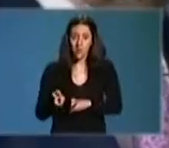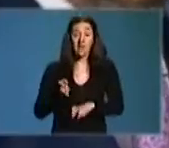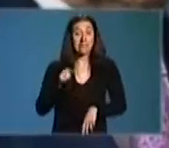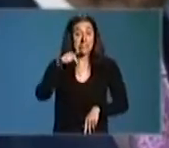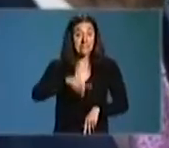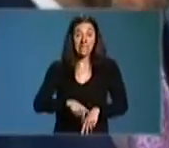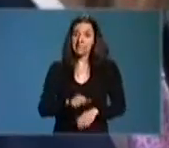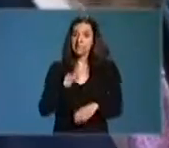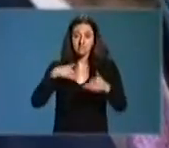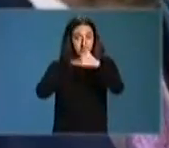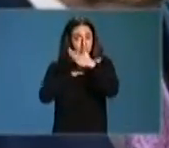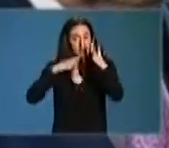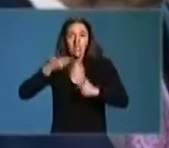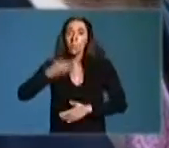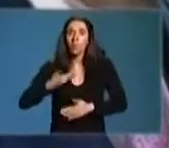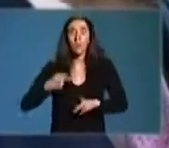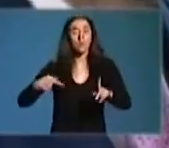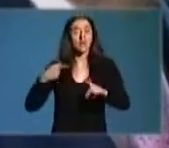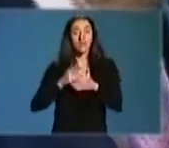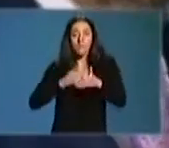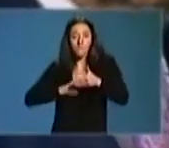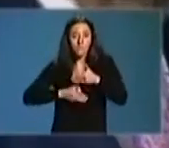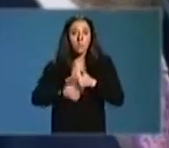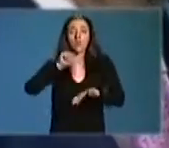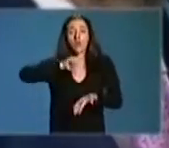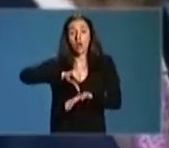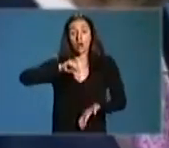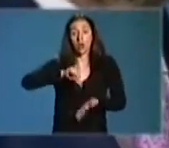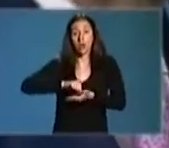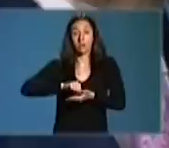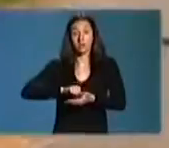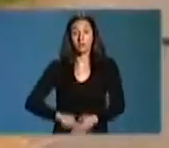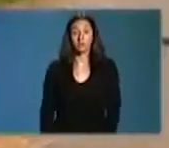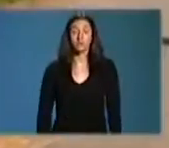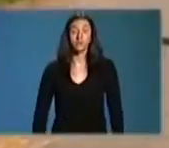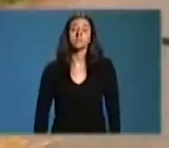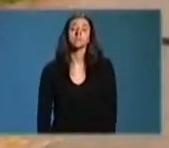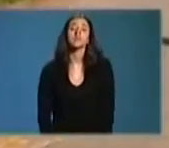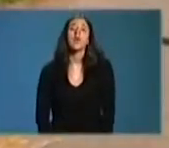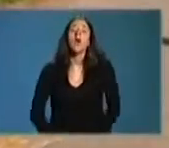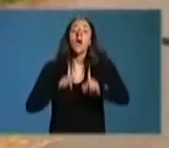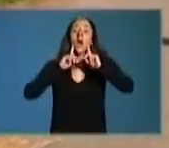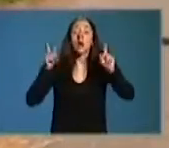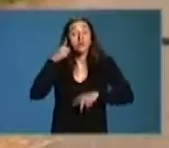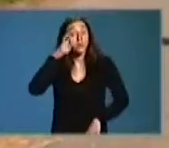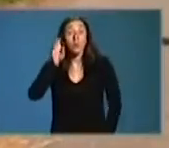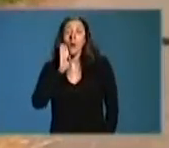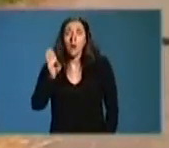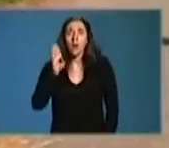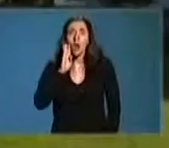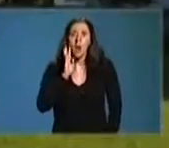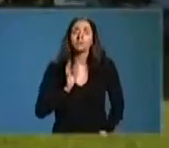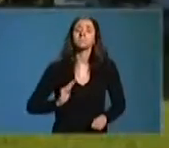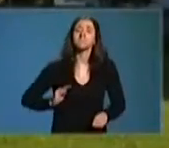esta es una apuesta clara por el futuro de ciudad el ozono error no caso de bosende a diputación también falla su